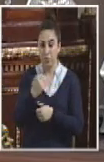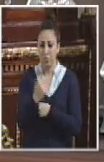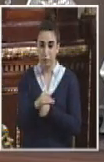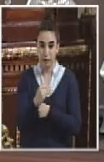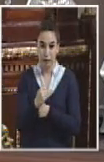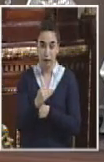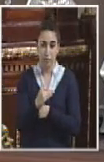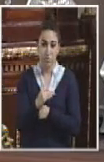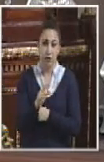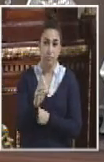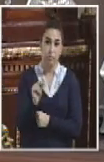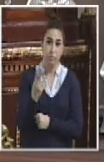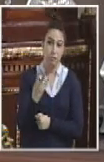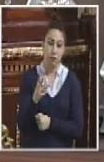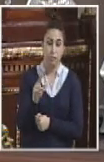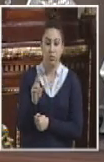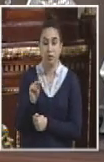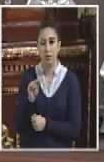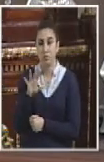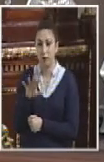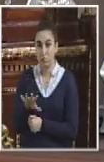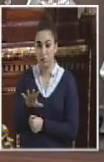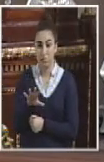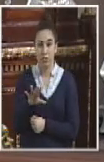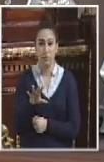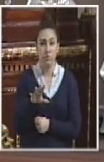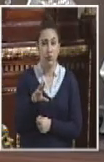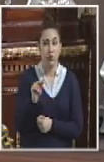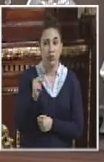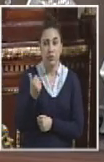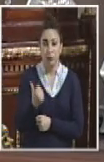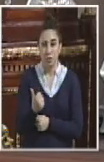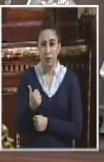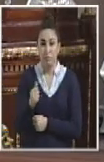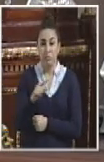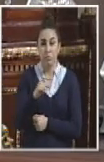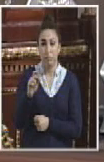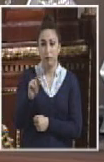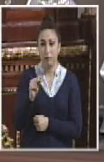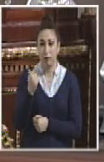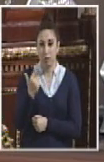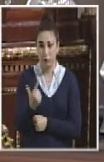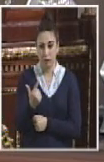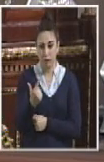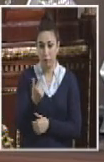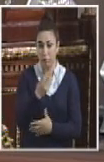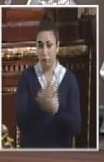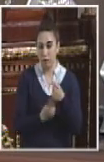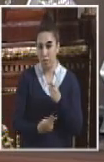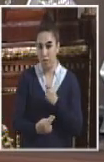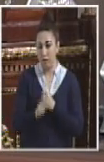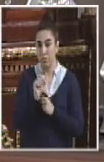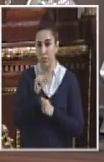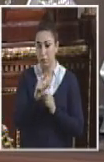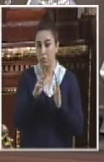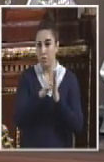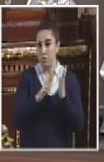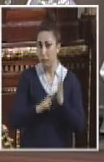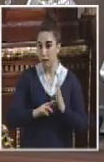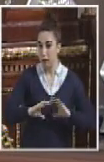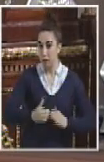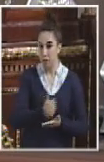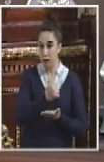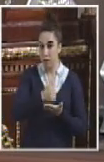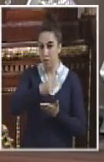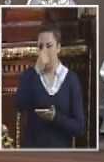Ley Orgánica 84, 85, 86 y 187 del Reglamento, ambos